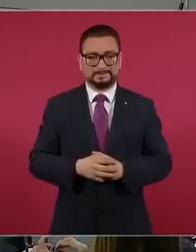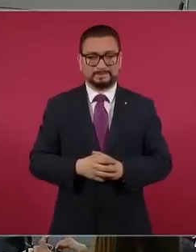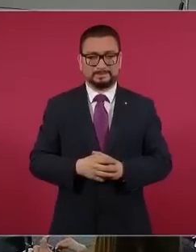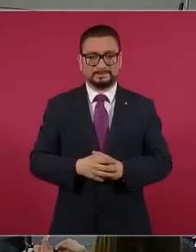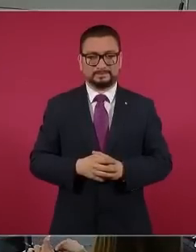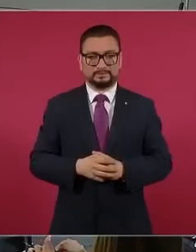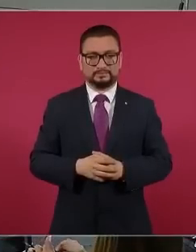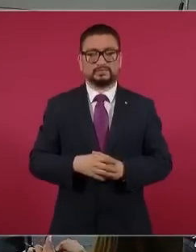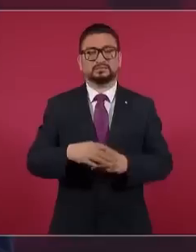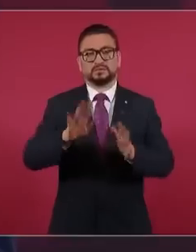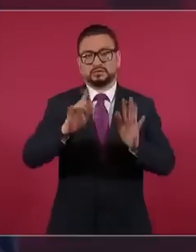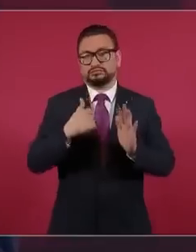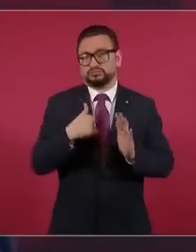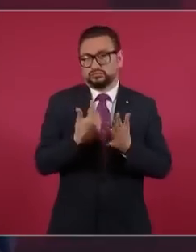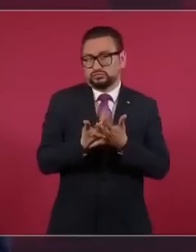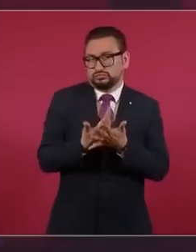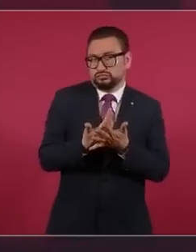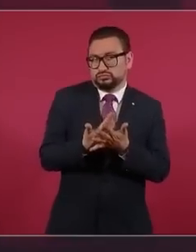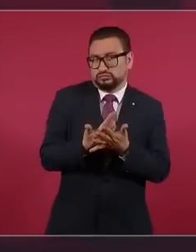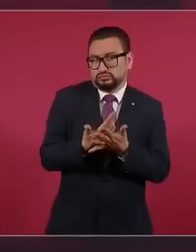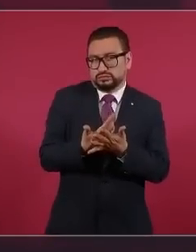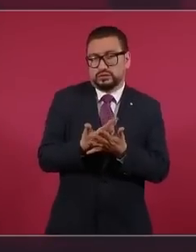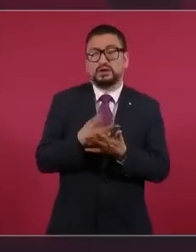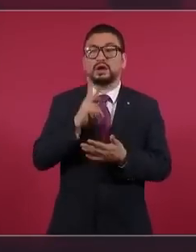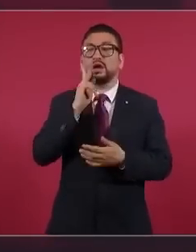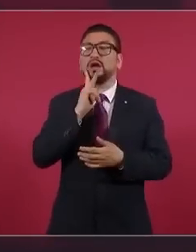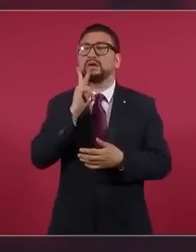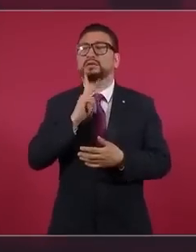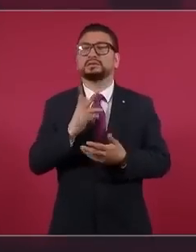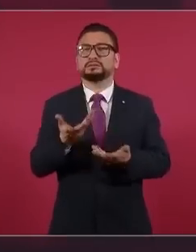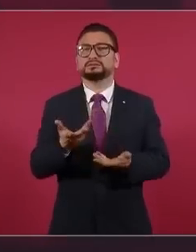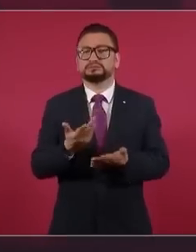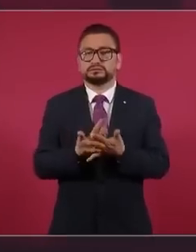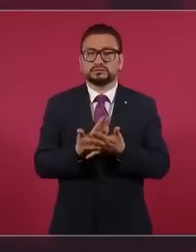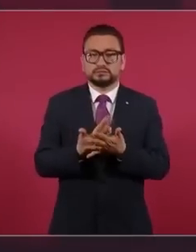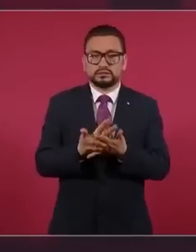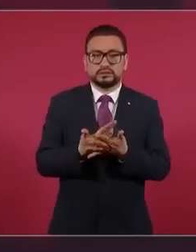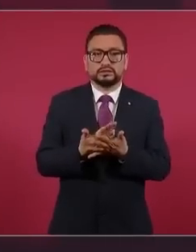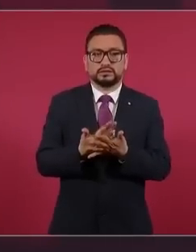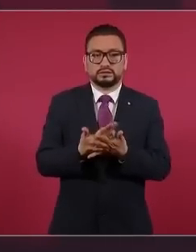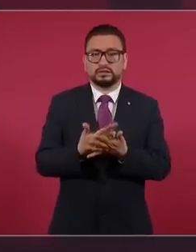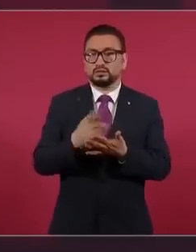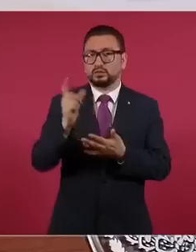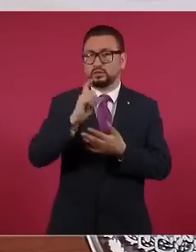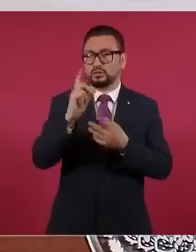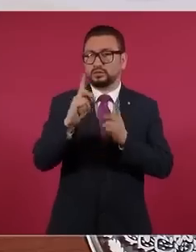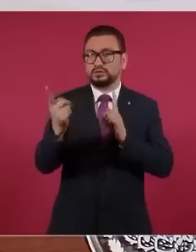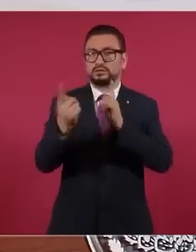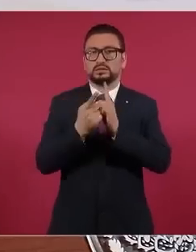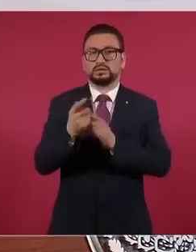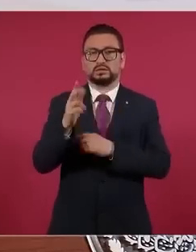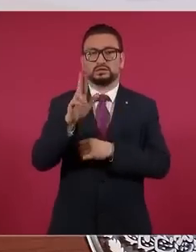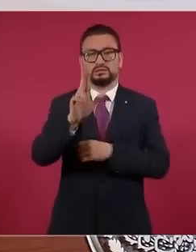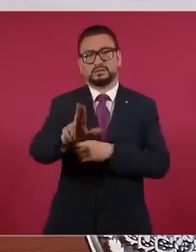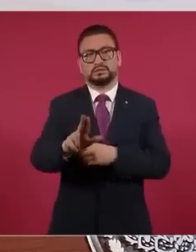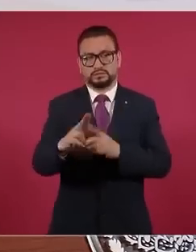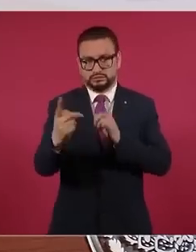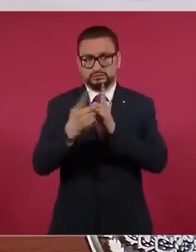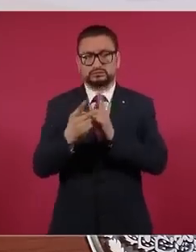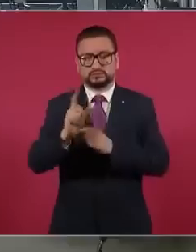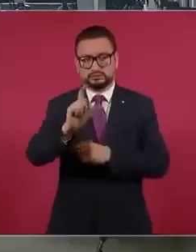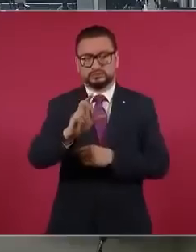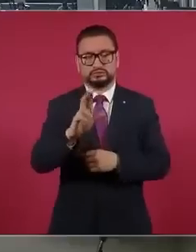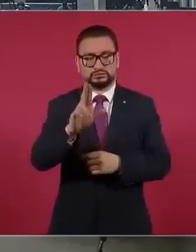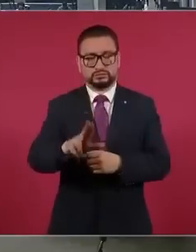padres? Pues voy a esperar entonces a verlos, los voy a ver el martes. ¿Va a leer esa carta que ayer